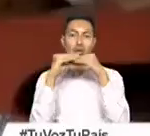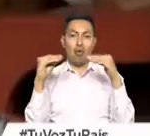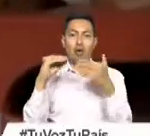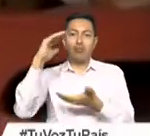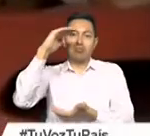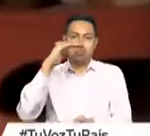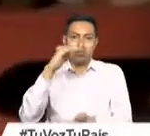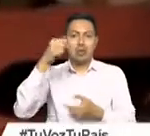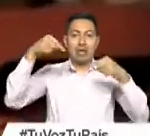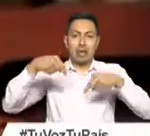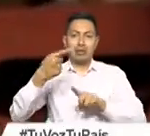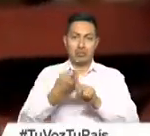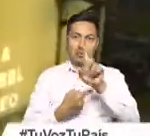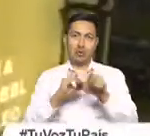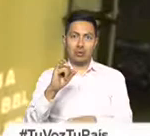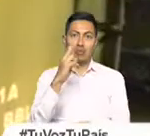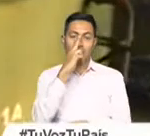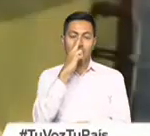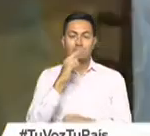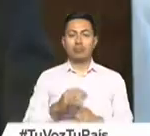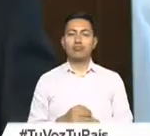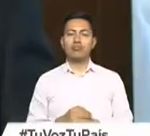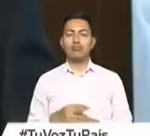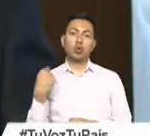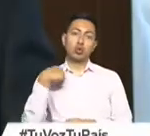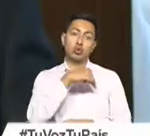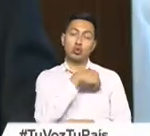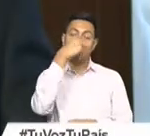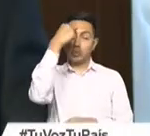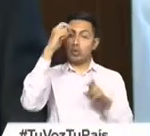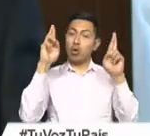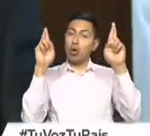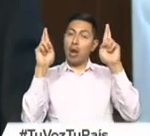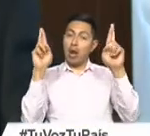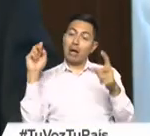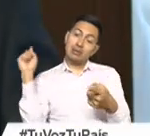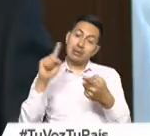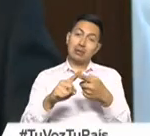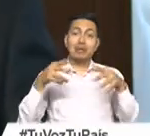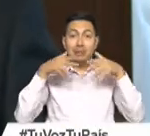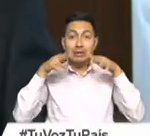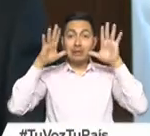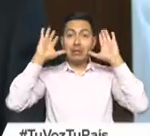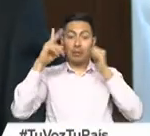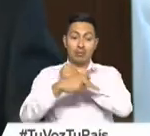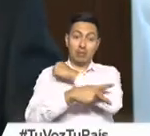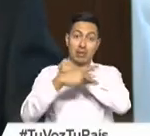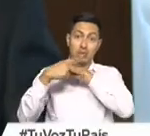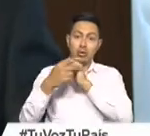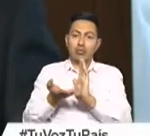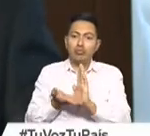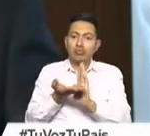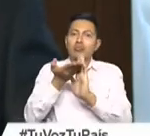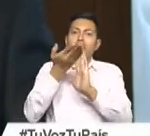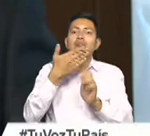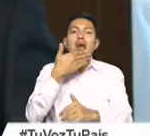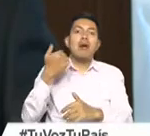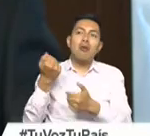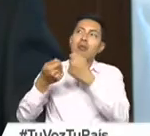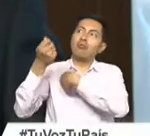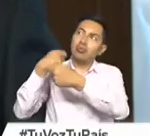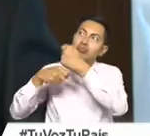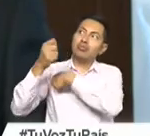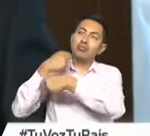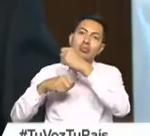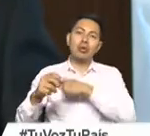$48.49 este mes de junio. Nuestras expectativas son que de aquí hasta fin de año los precios del crudo sigan mejorando, de tal forma